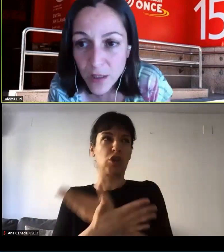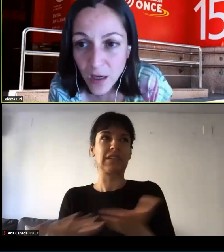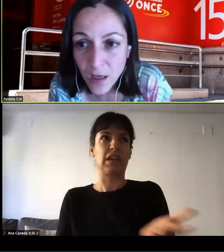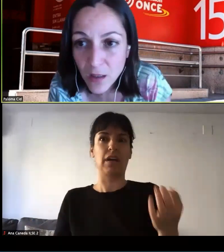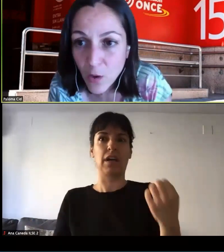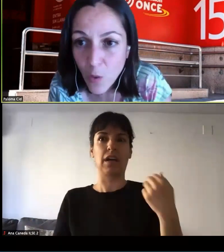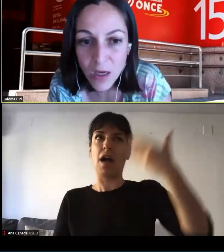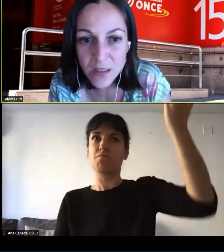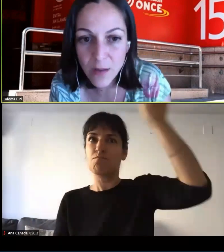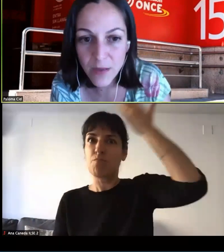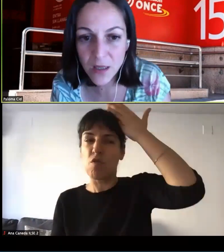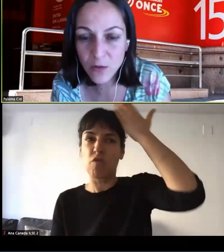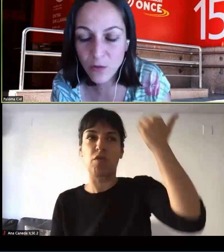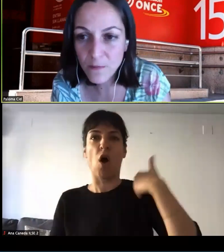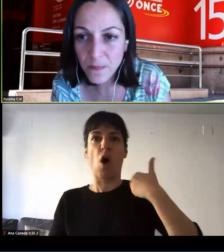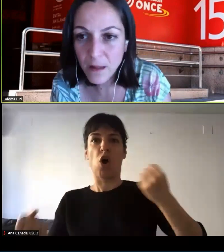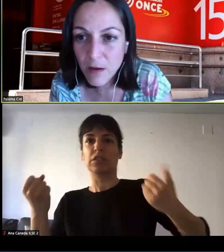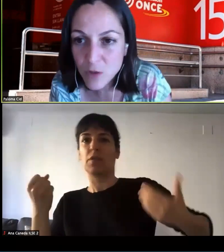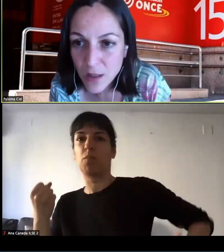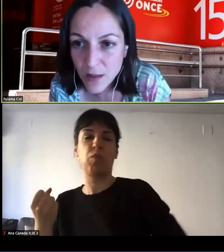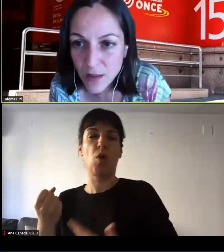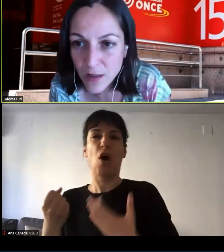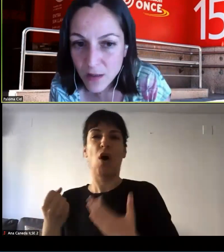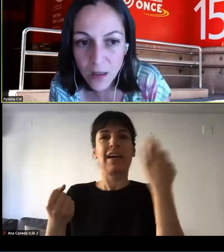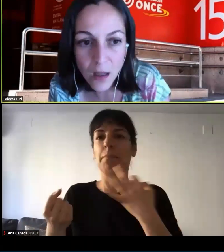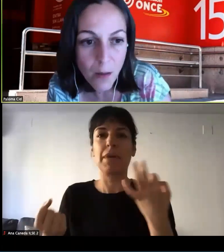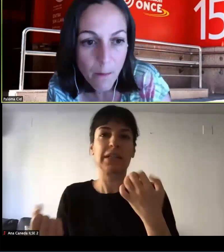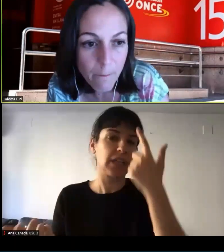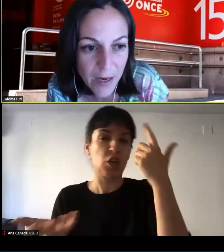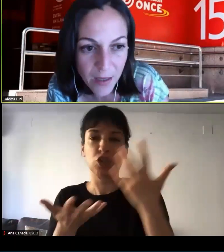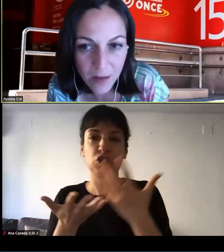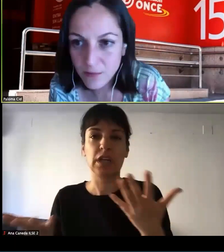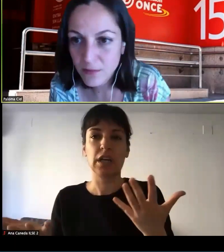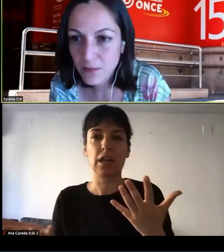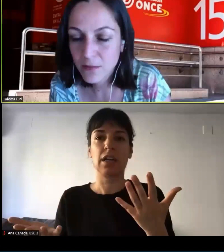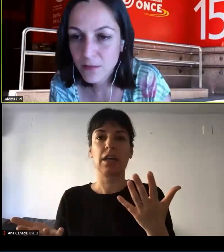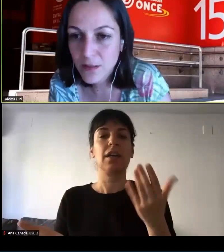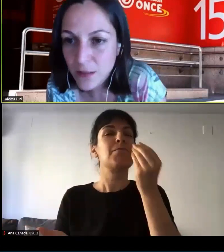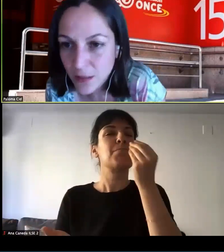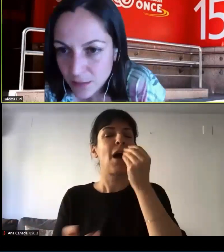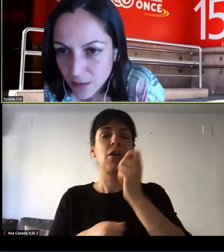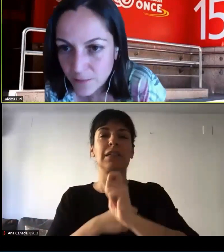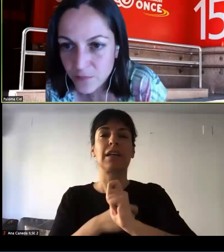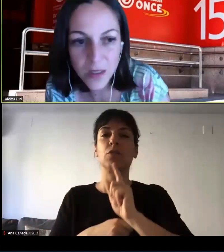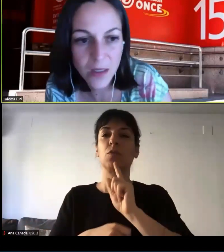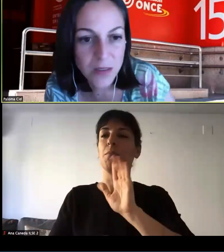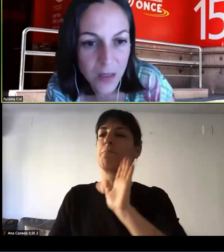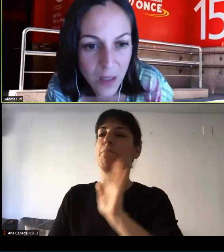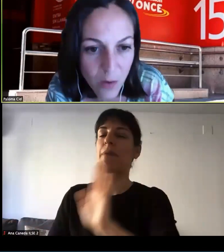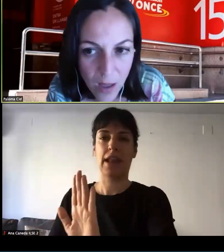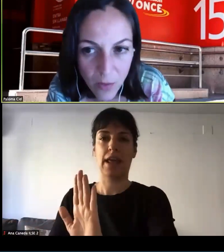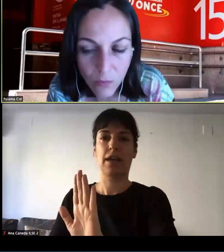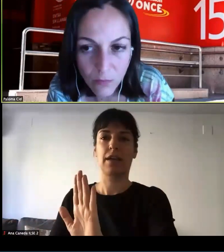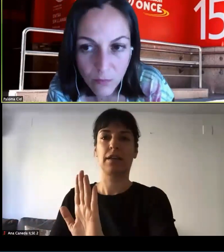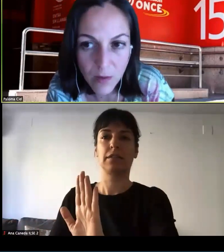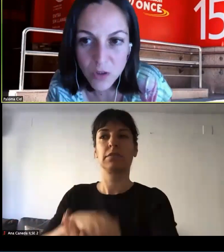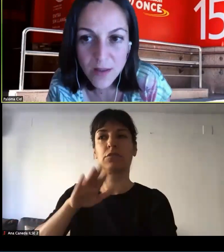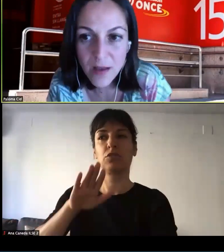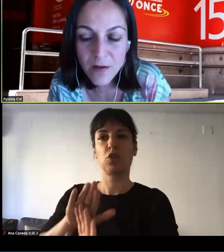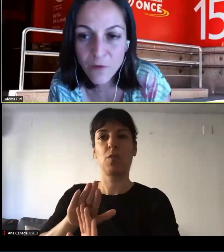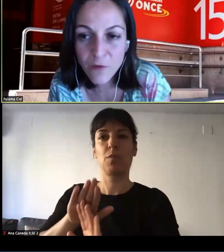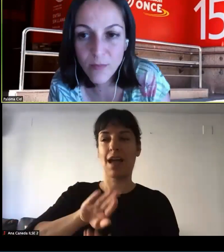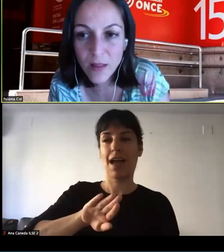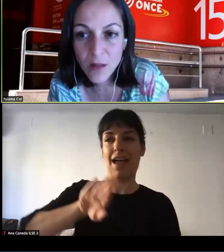atropellar a alguien o qué está pasando. Vamos a decir, para, detente, échate a un lado, vamos